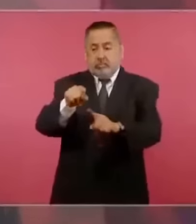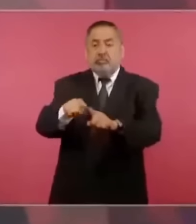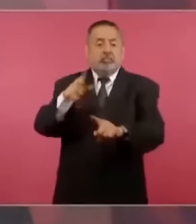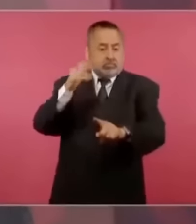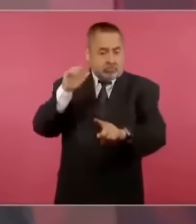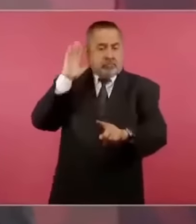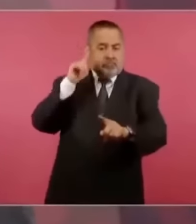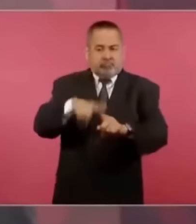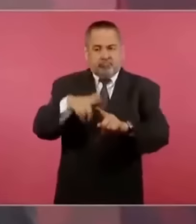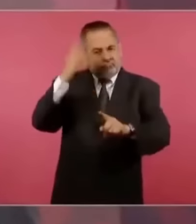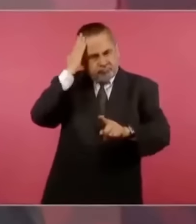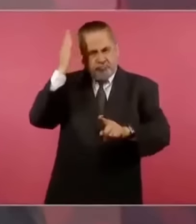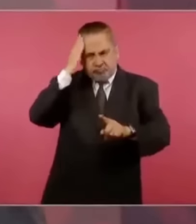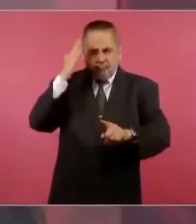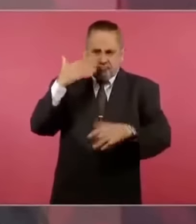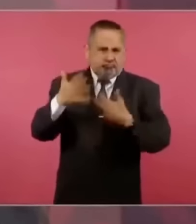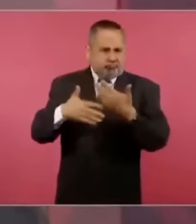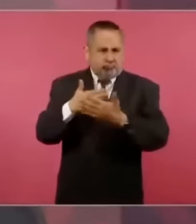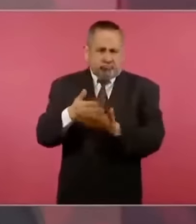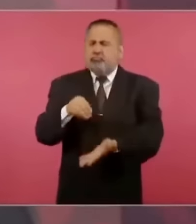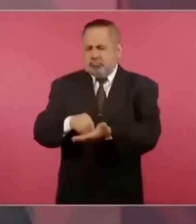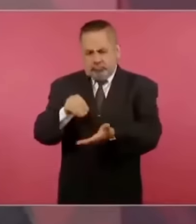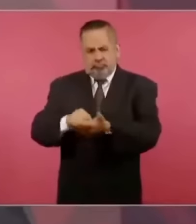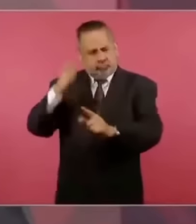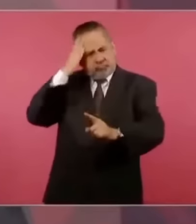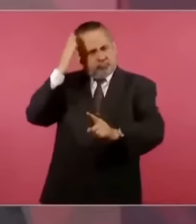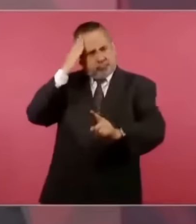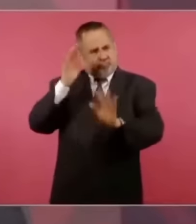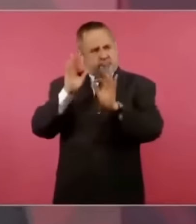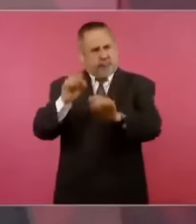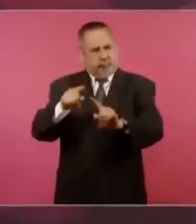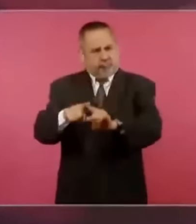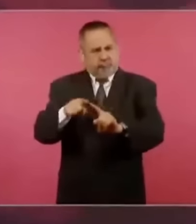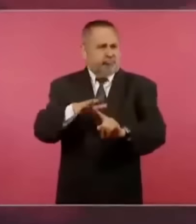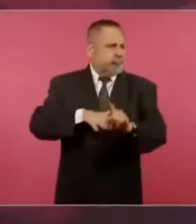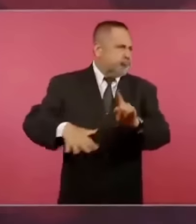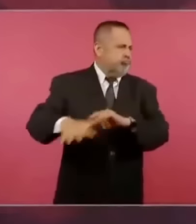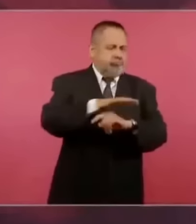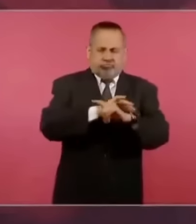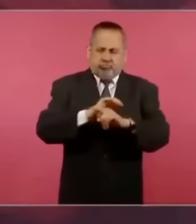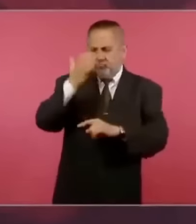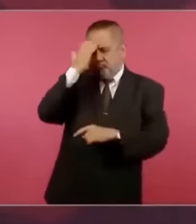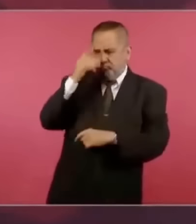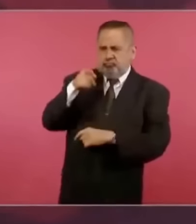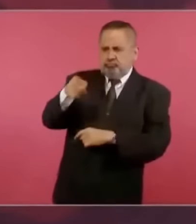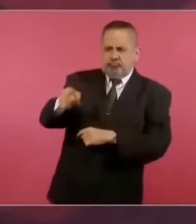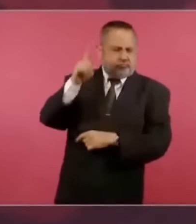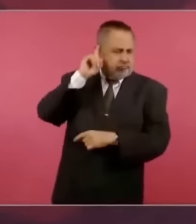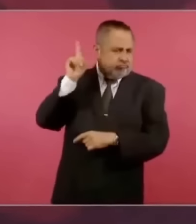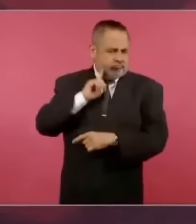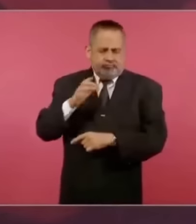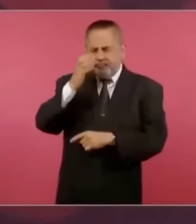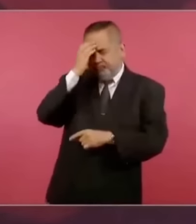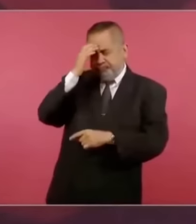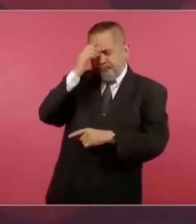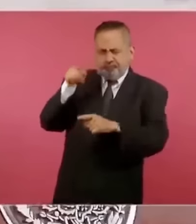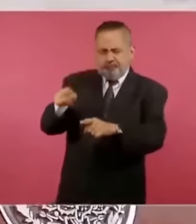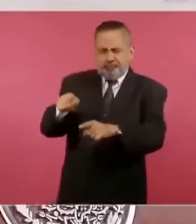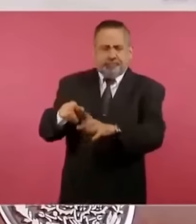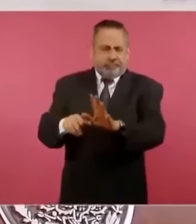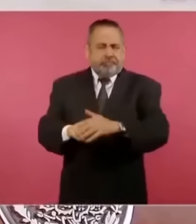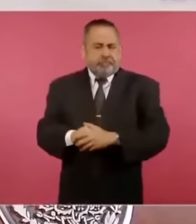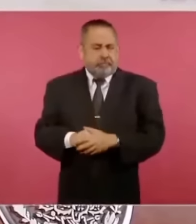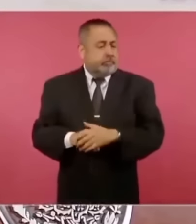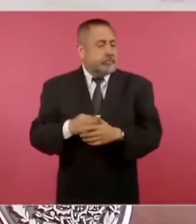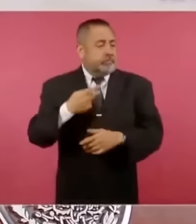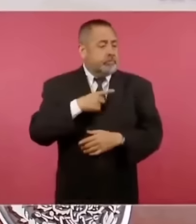era un dirigente, es un dirigente conocido en Zacatecas, y además lo quería